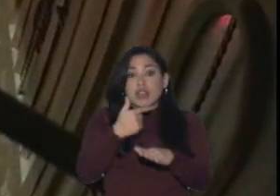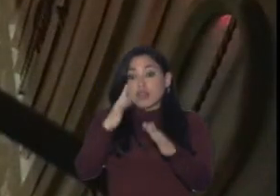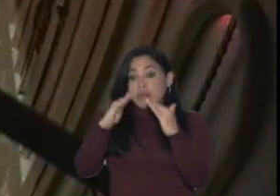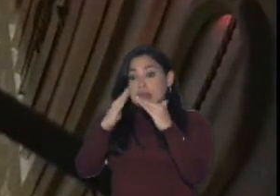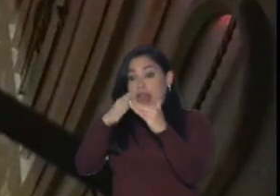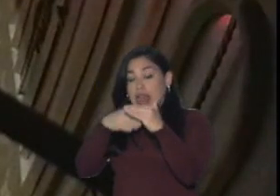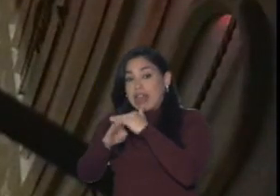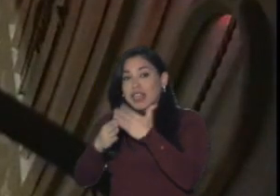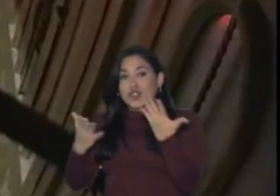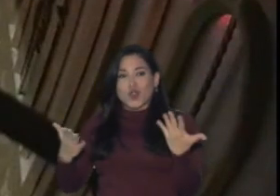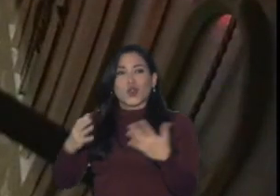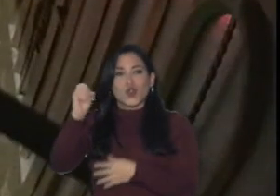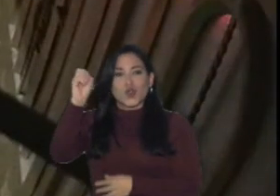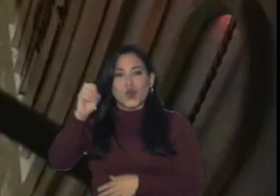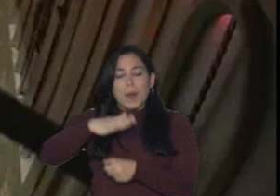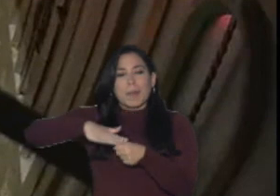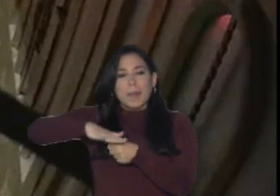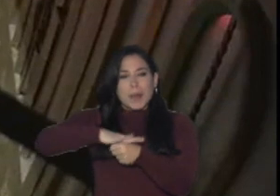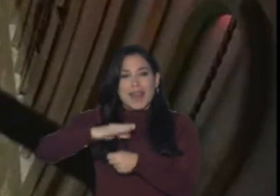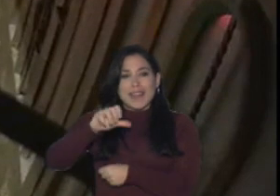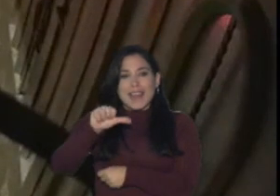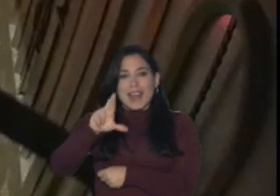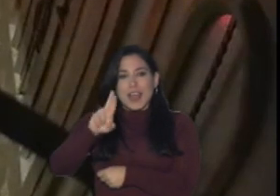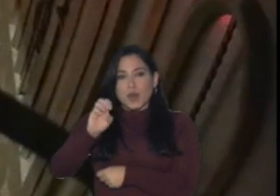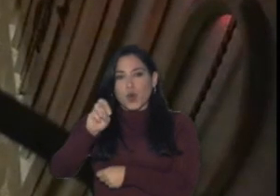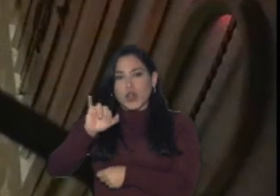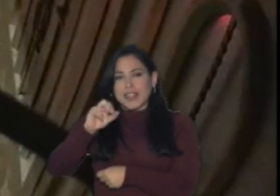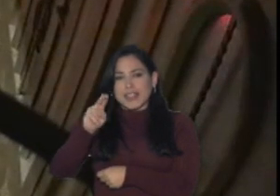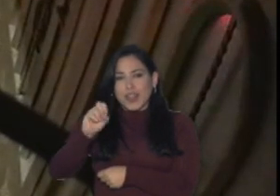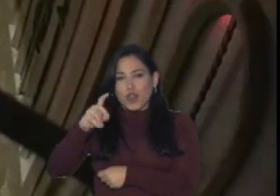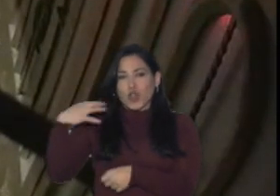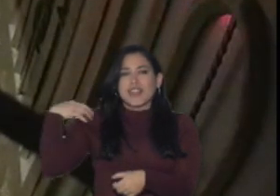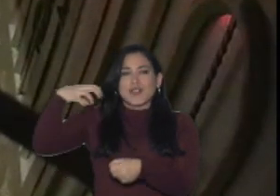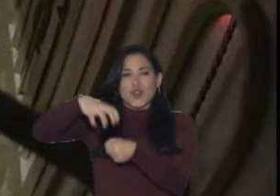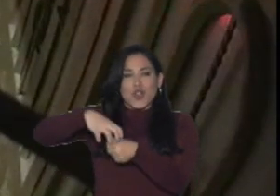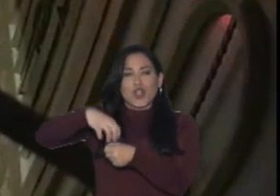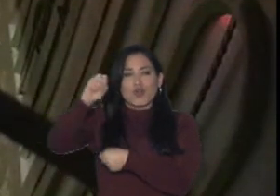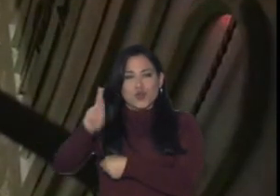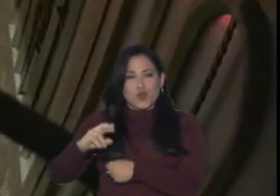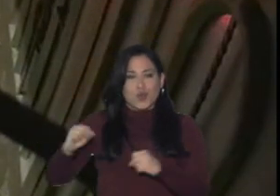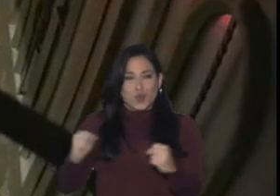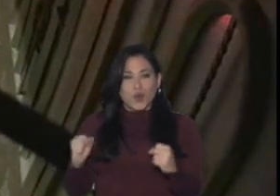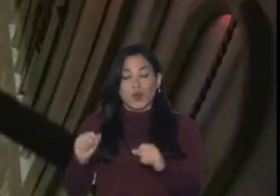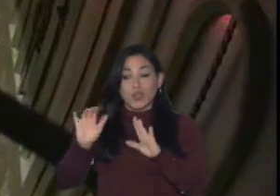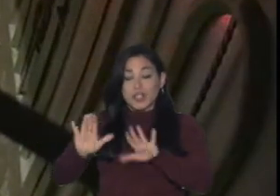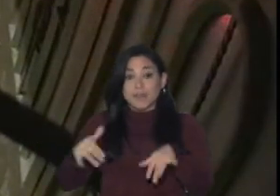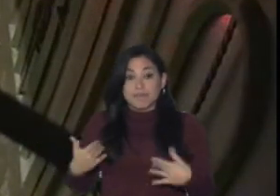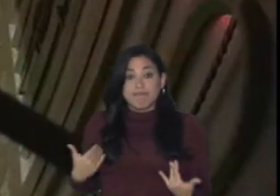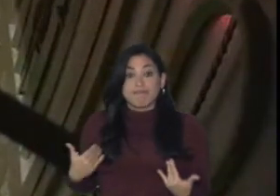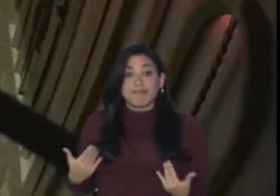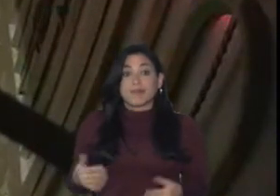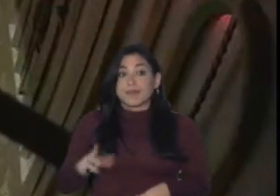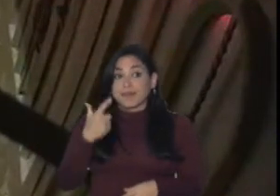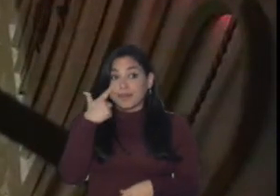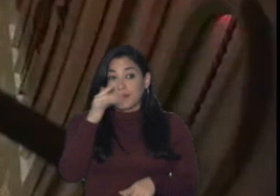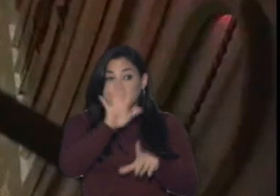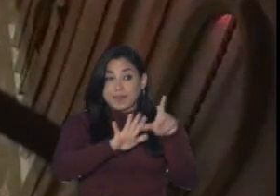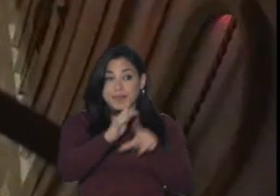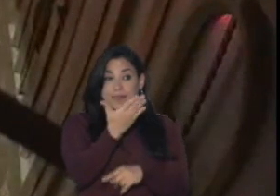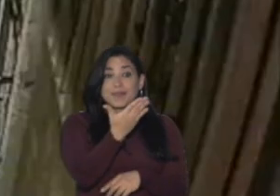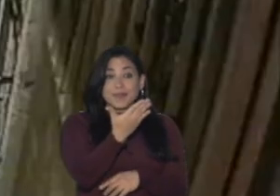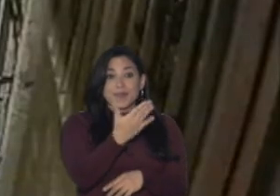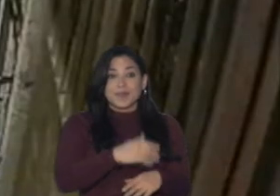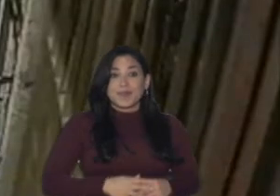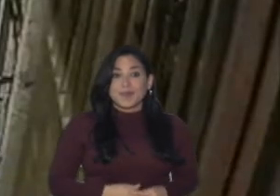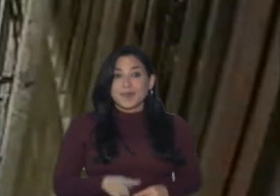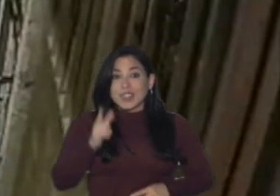a su vivienda ubicada en el barrio Arborizadora Alta, en la localidad de Ciudad Bolívar, al sur de la capital. Pues mire, en las imágenes de un